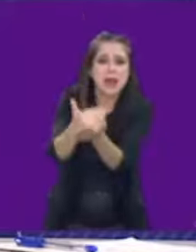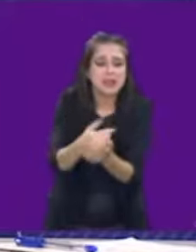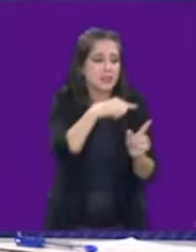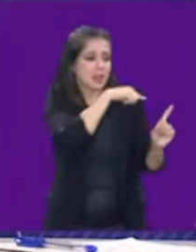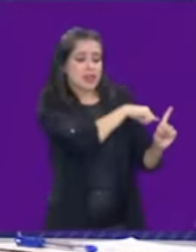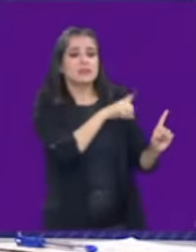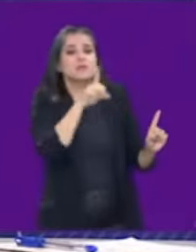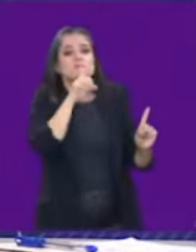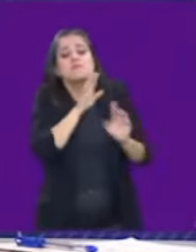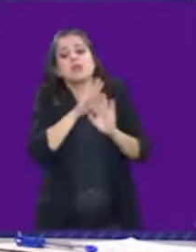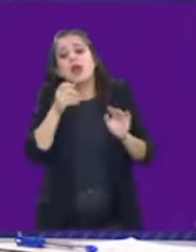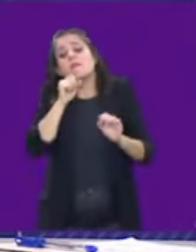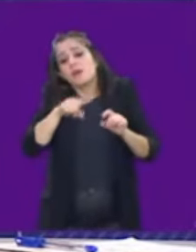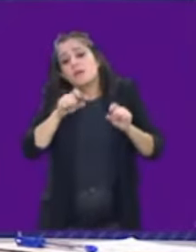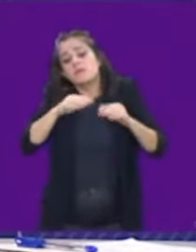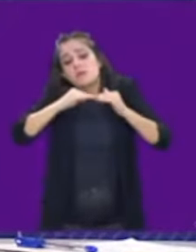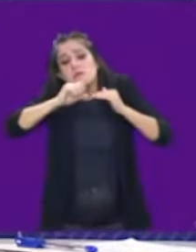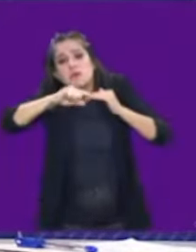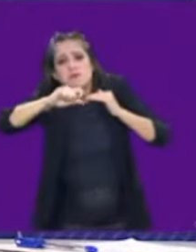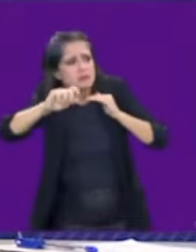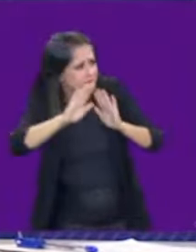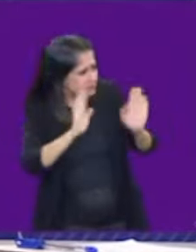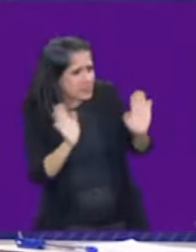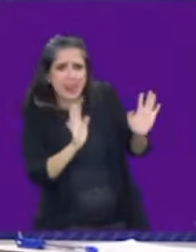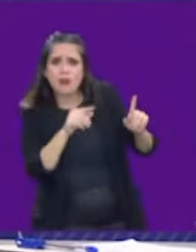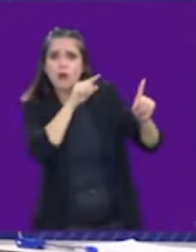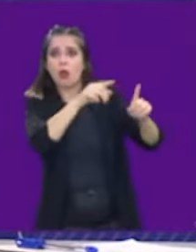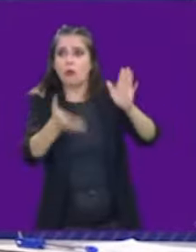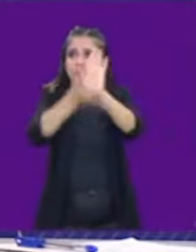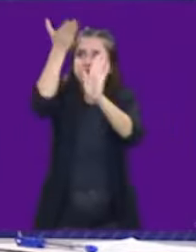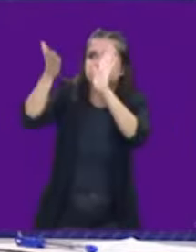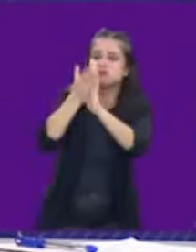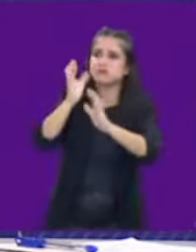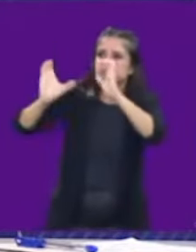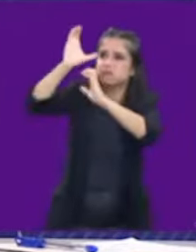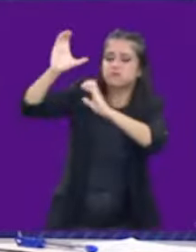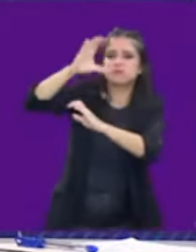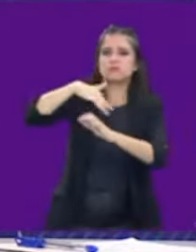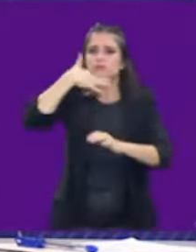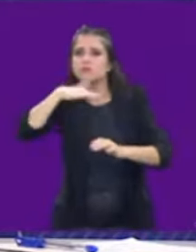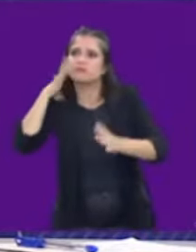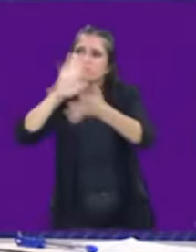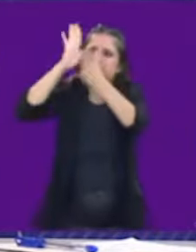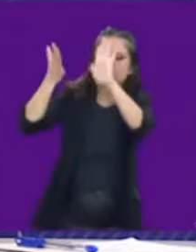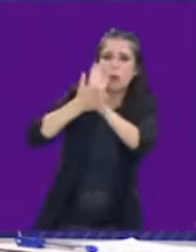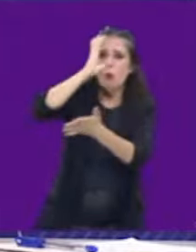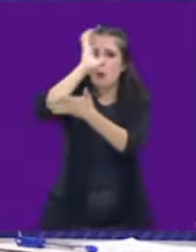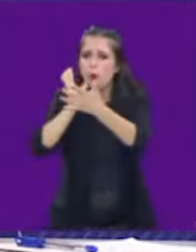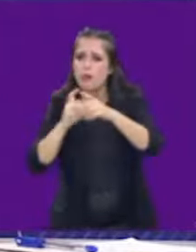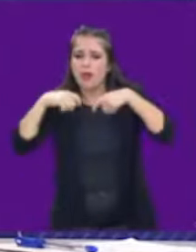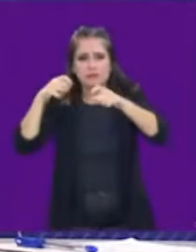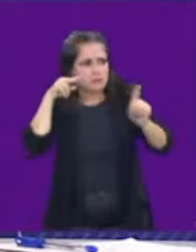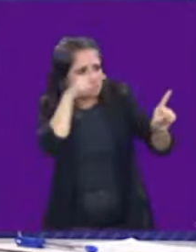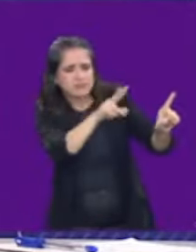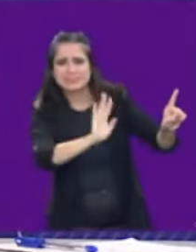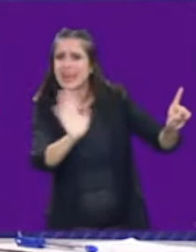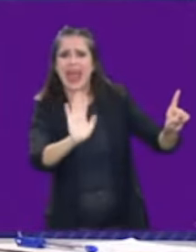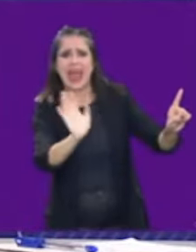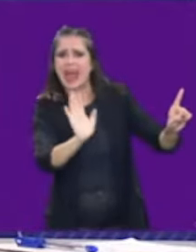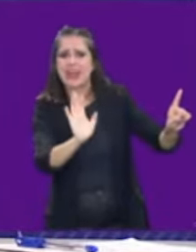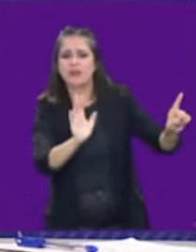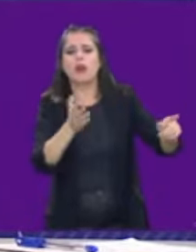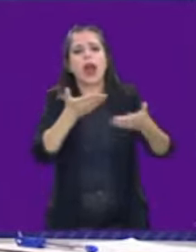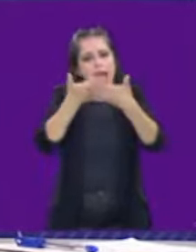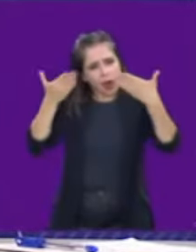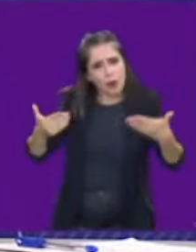y cárteles al frente del gobierno de la ciudad yo les diré cómo le vamos a hacer